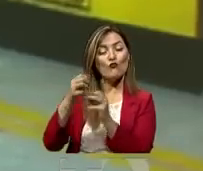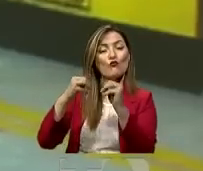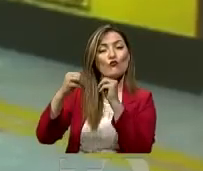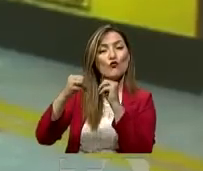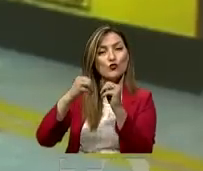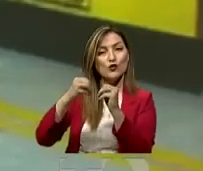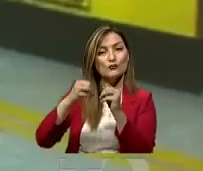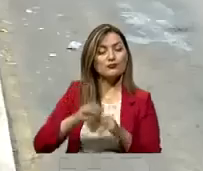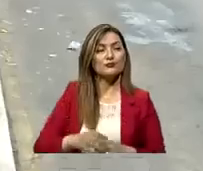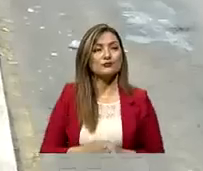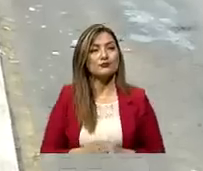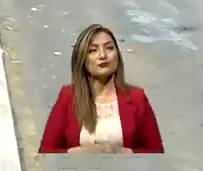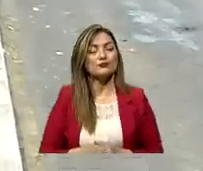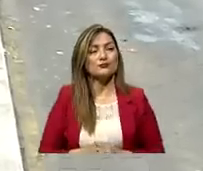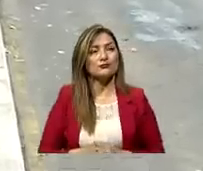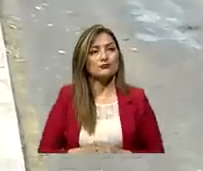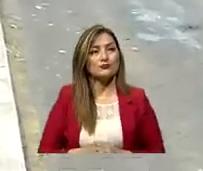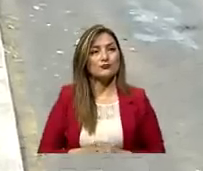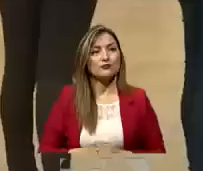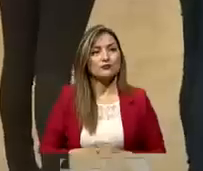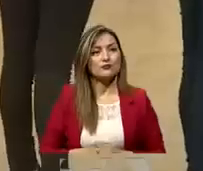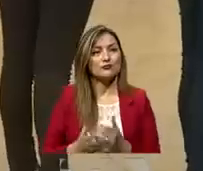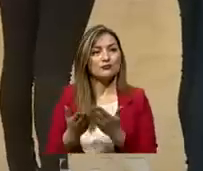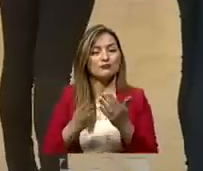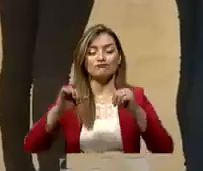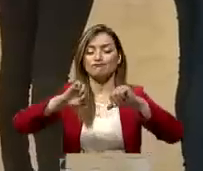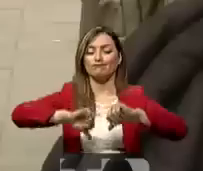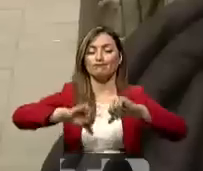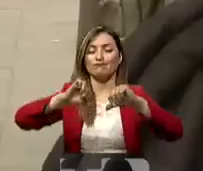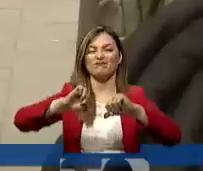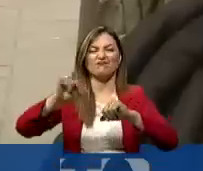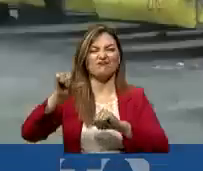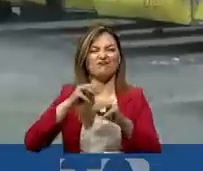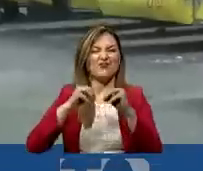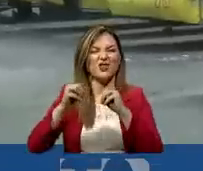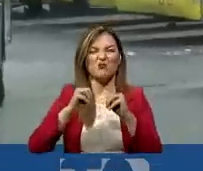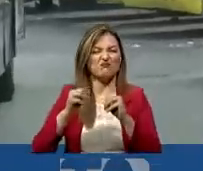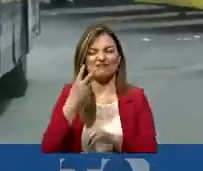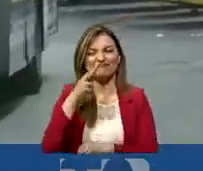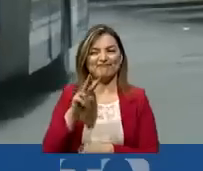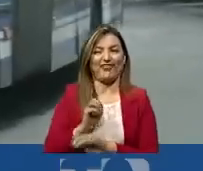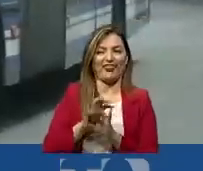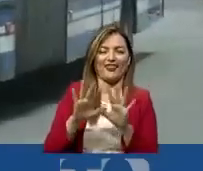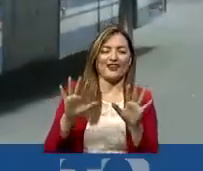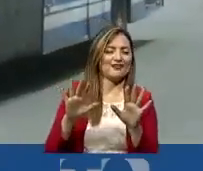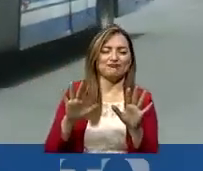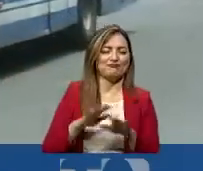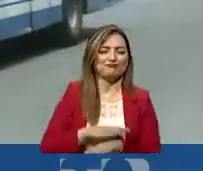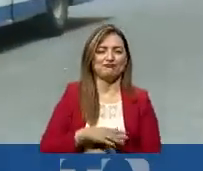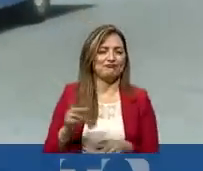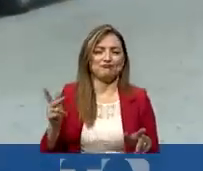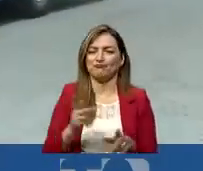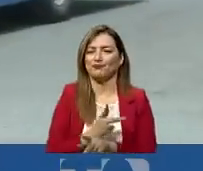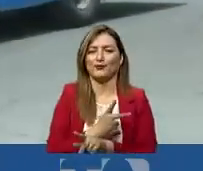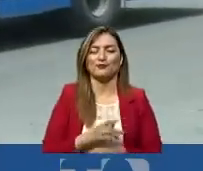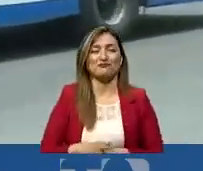buses convencionales. El mal servicio que presta el Corredor Central Norte es evidente. Las unidades sobrepasaron ya su vida útil.